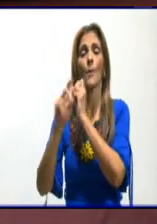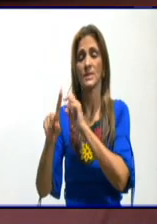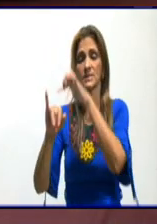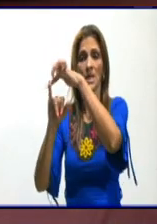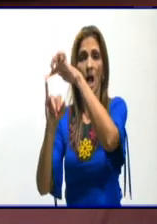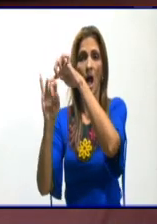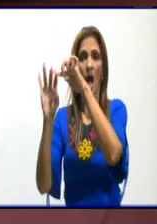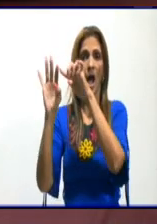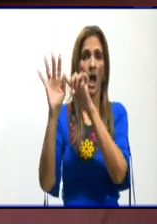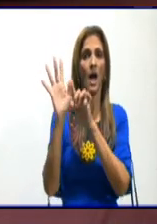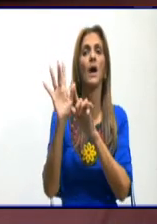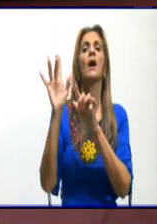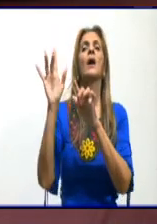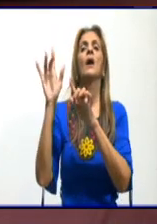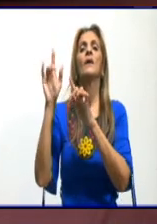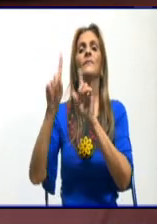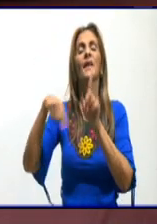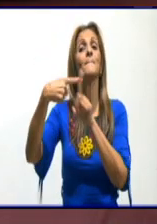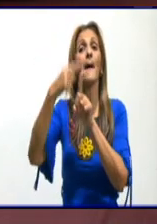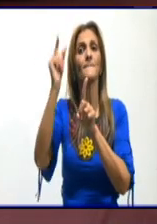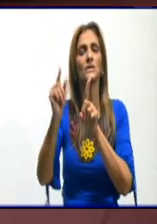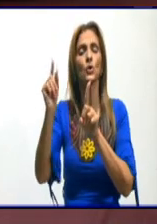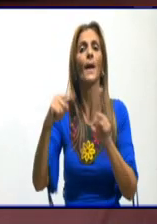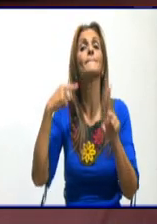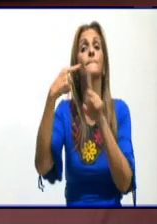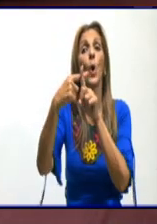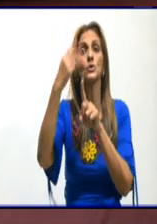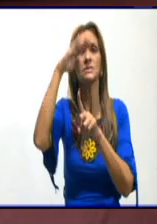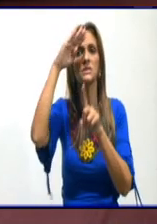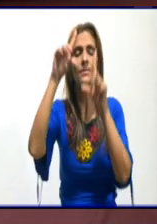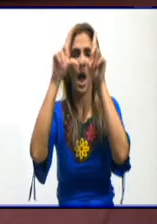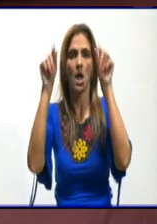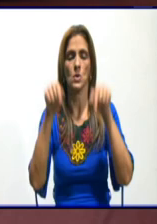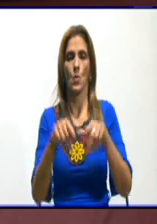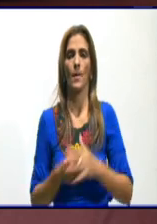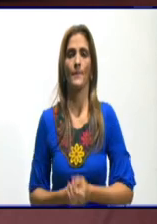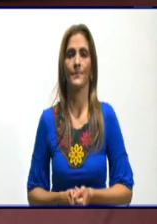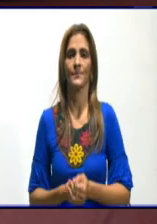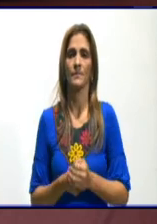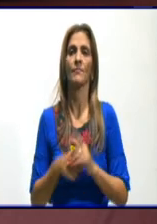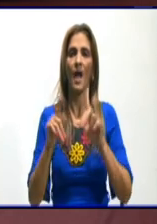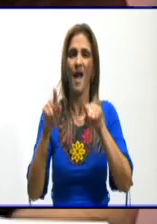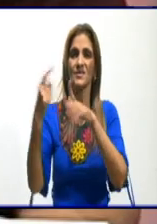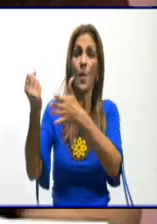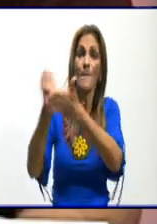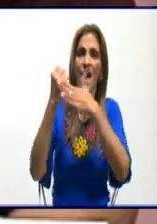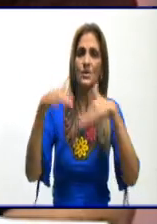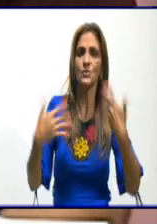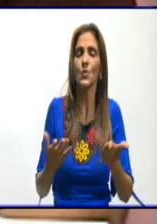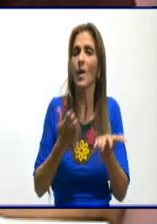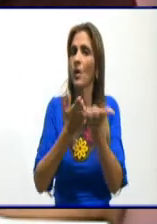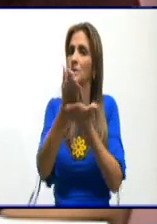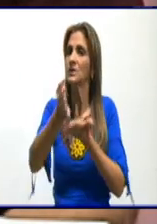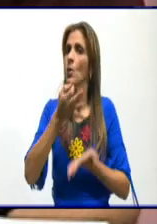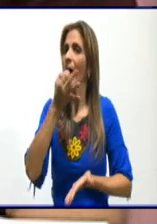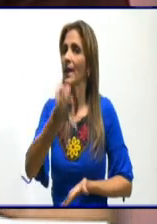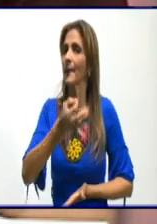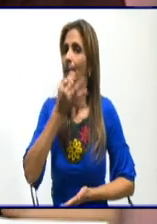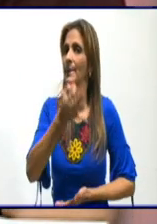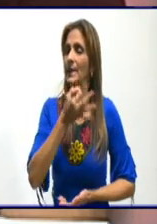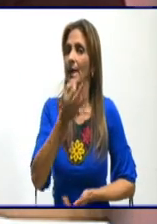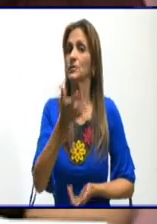país. Ah, bueno, a ver, eso me ayuda a seguir con la intervención.